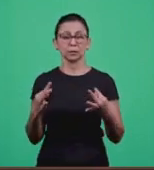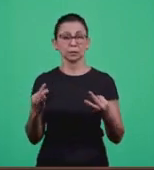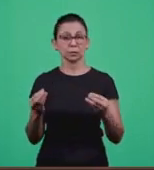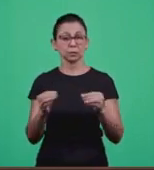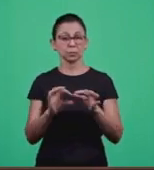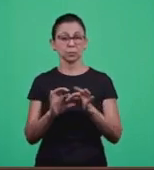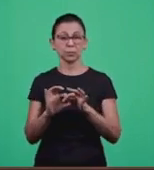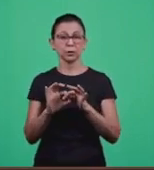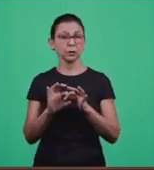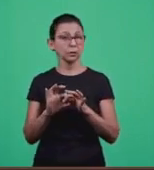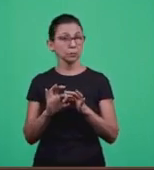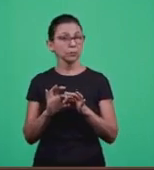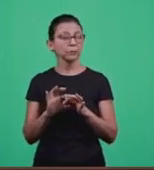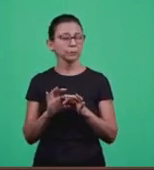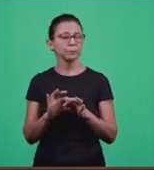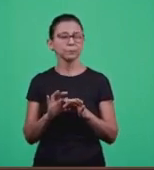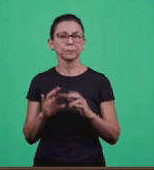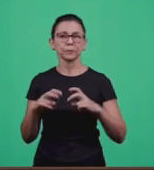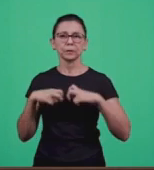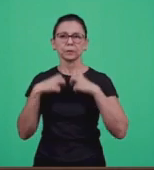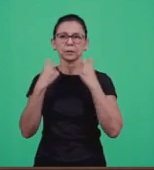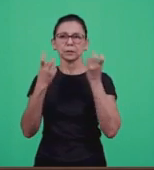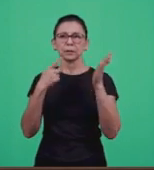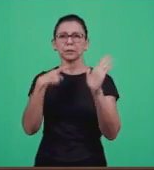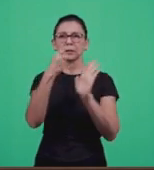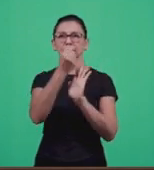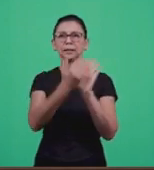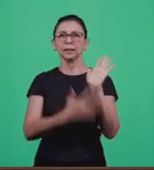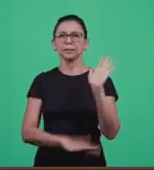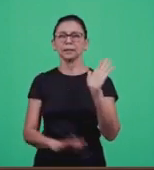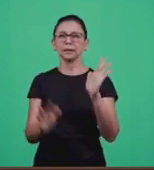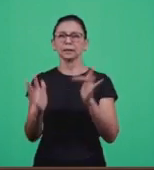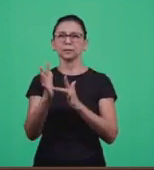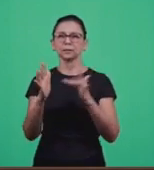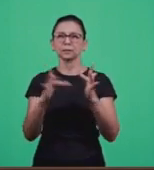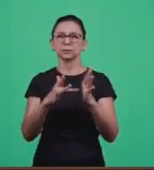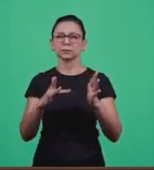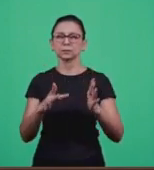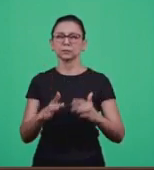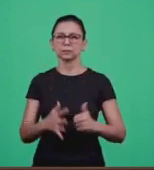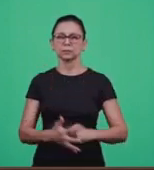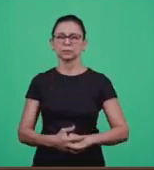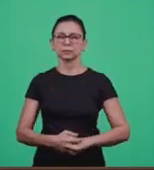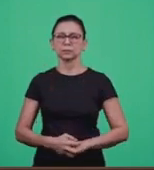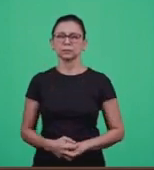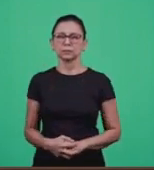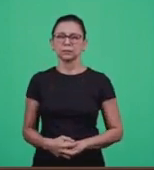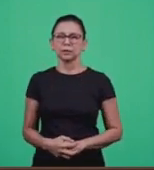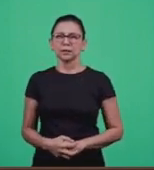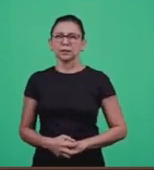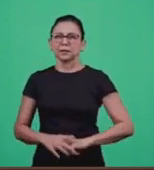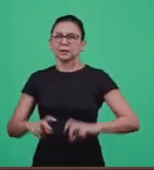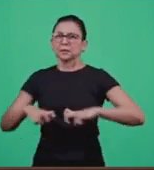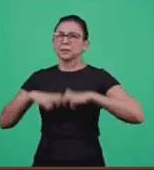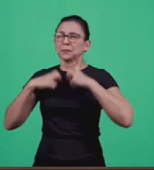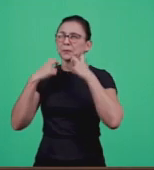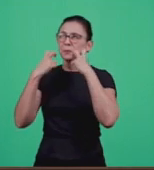del Señor. Yo les invito a todos a cerrar sus ojos. Vamos a hacer un clamor por la sangre de Jesús.